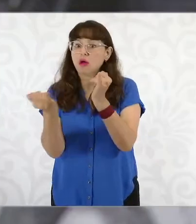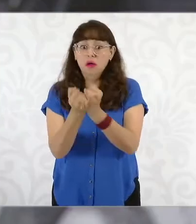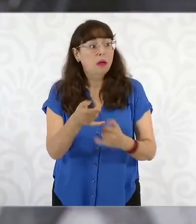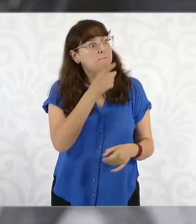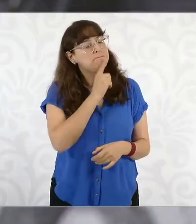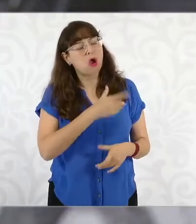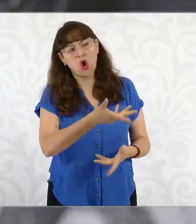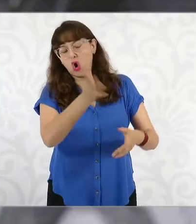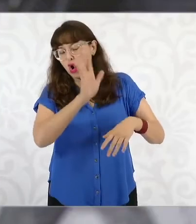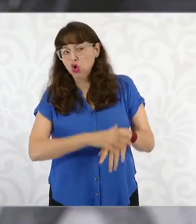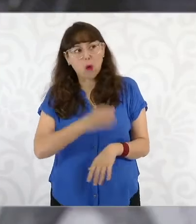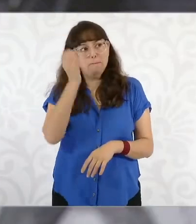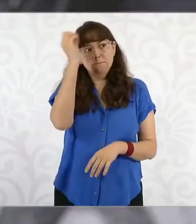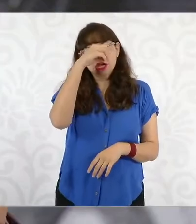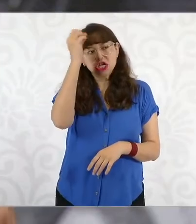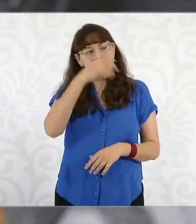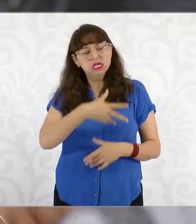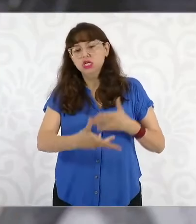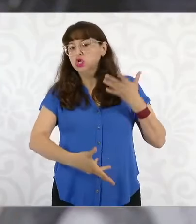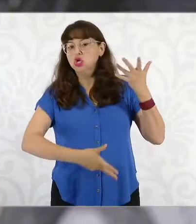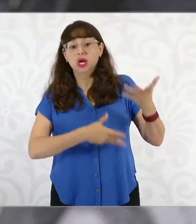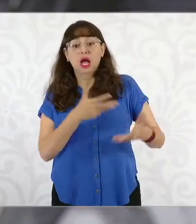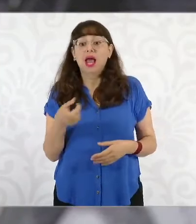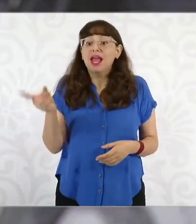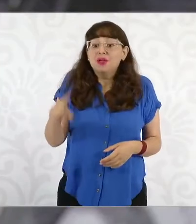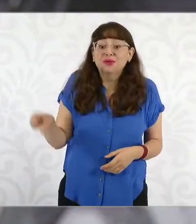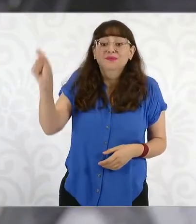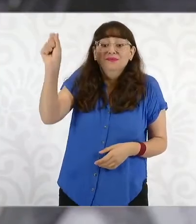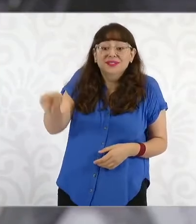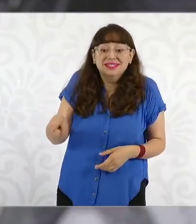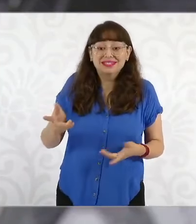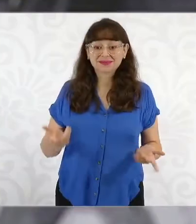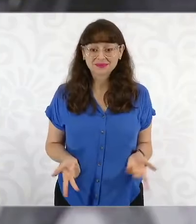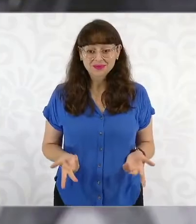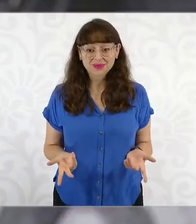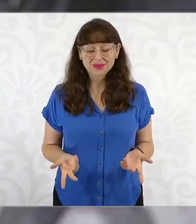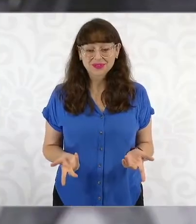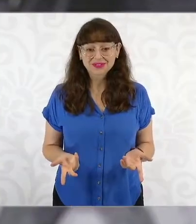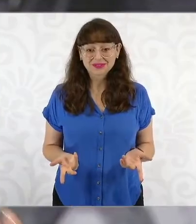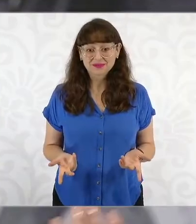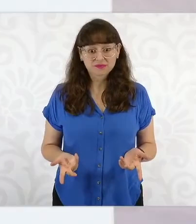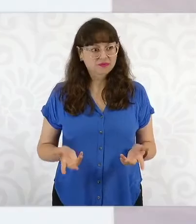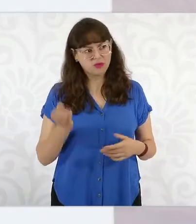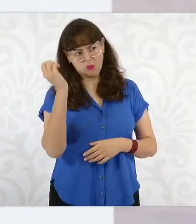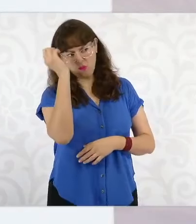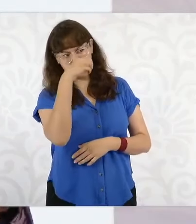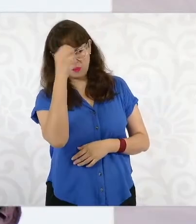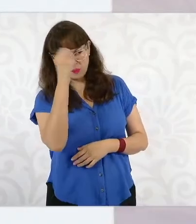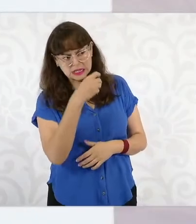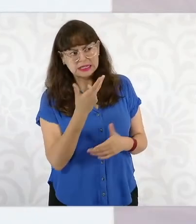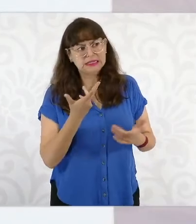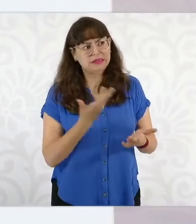Oiga, ¿qué opinas de lo que dijo fulano? Porque son los mismos, además los que están en los programas, ¿no? ¿Qué opinas de